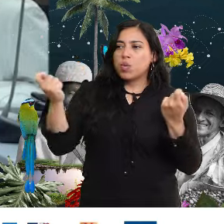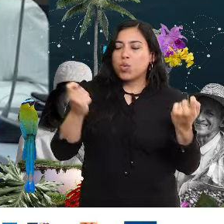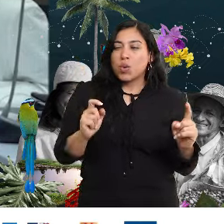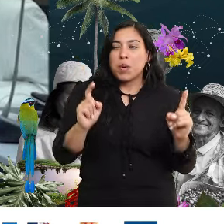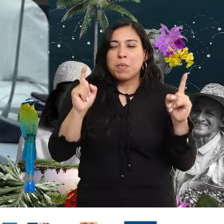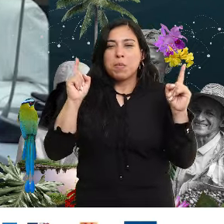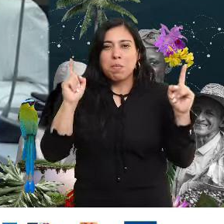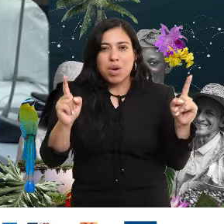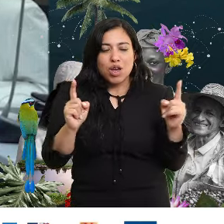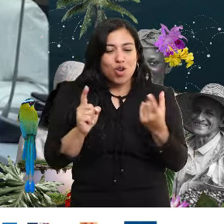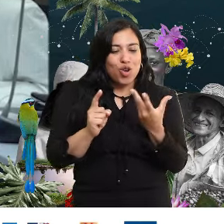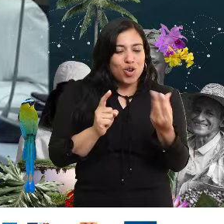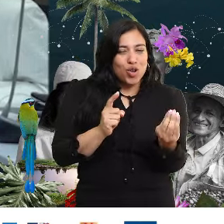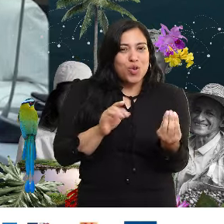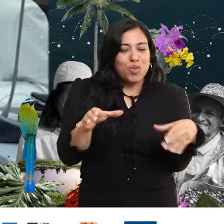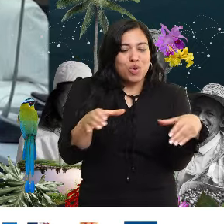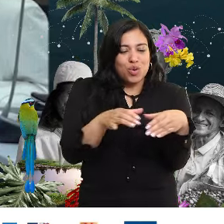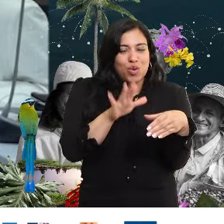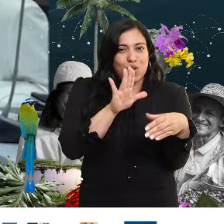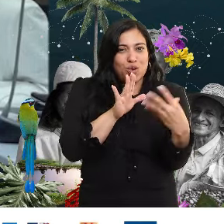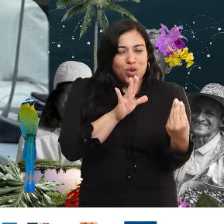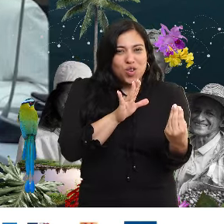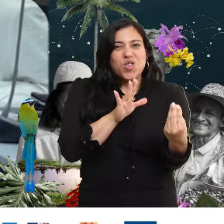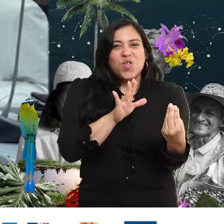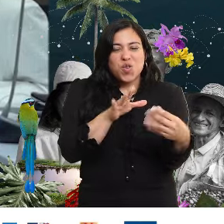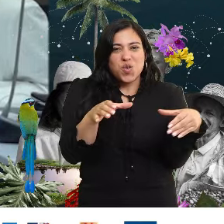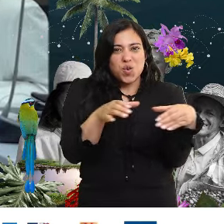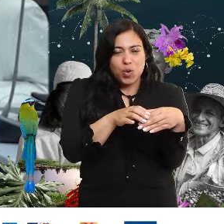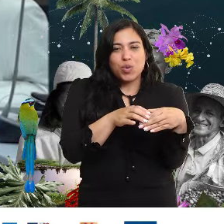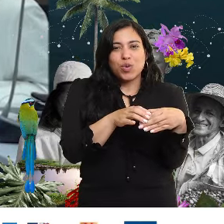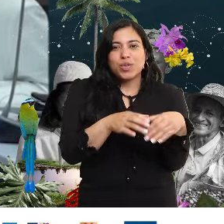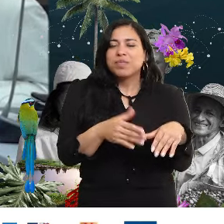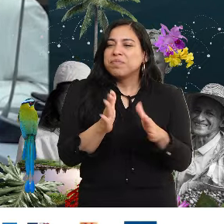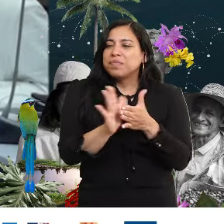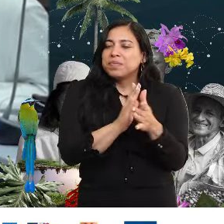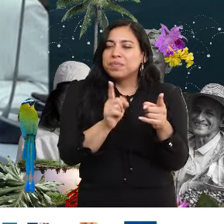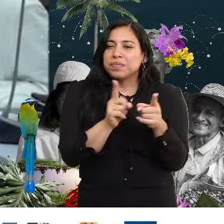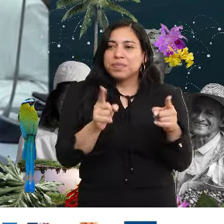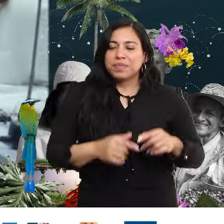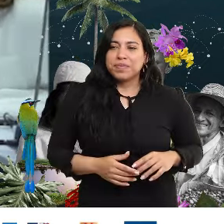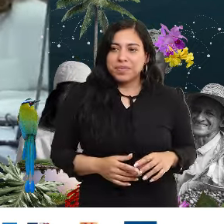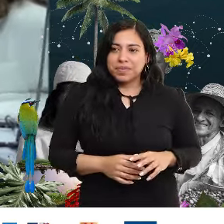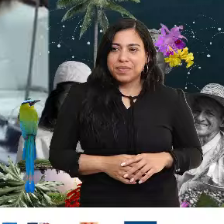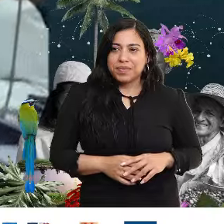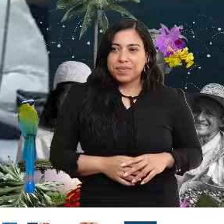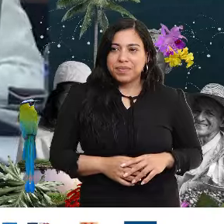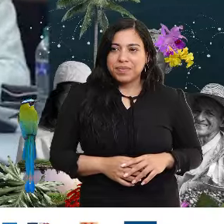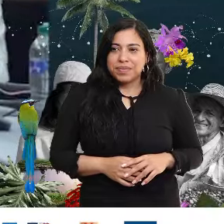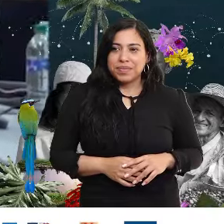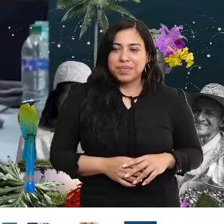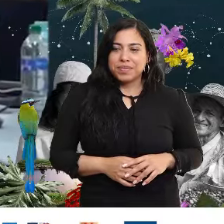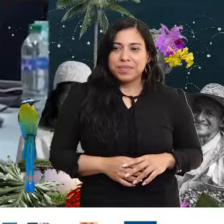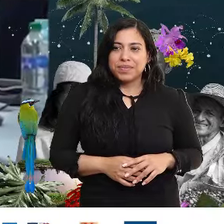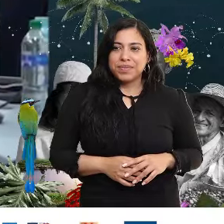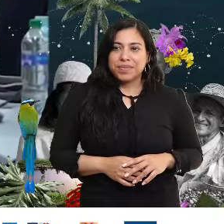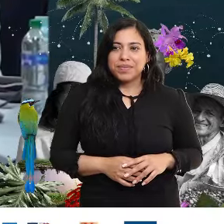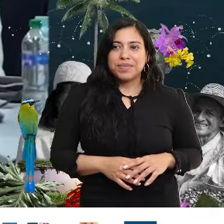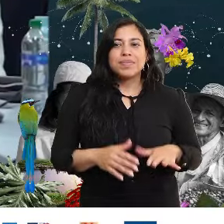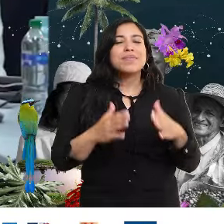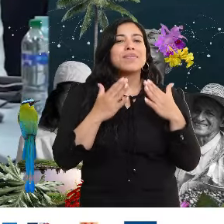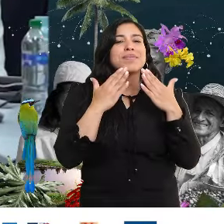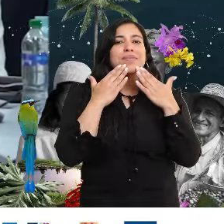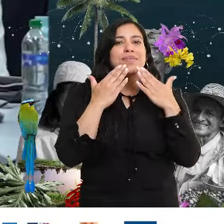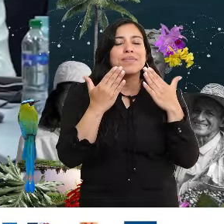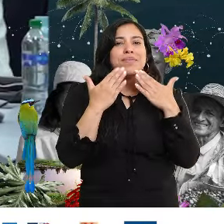ese grupo al que perteneces de Environmental Peacebuilding? Perfecto, Sandra, muchísimas gracias y muchísimas gracias al Foro